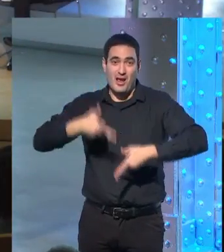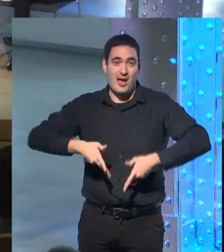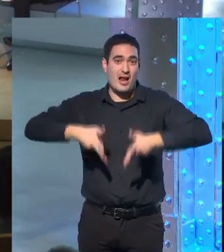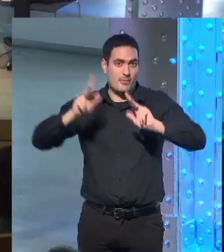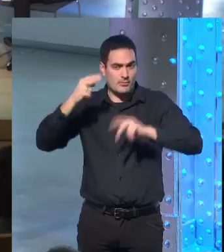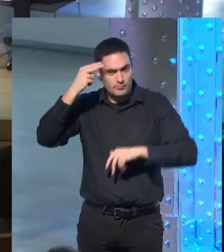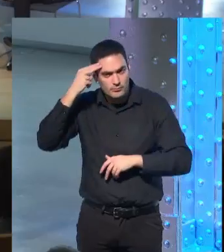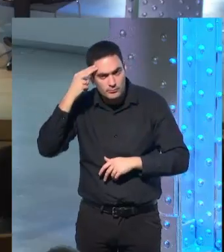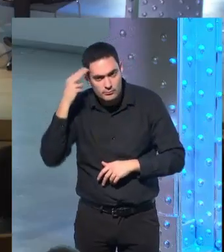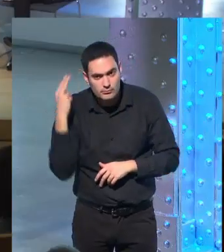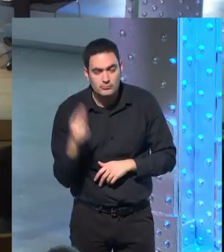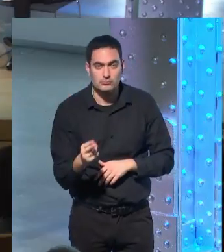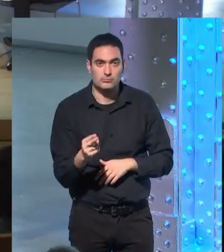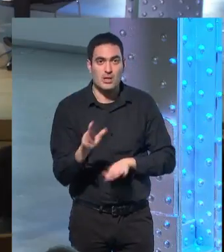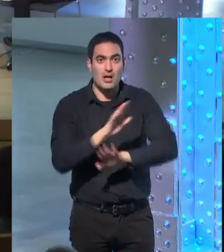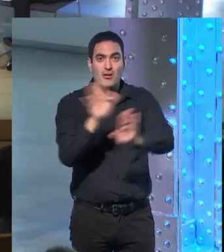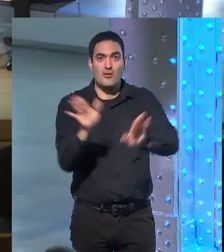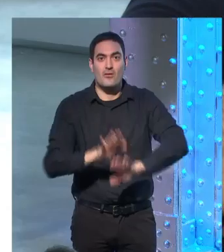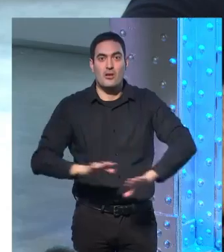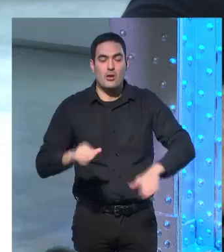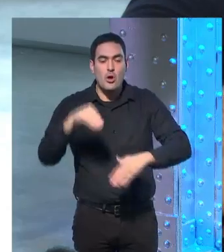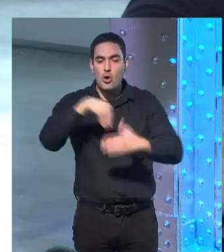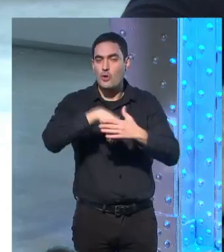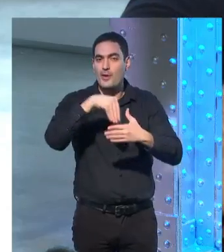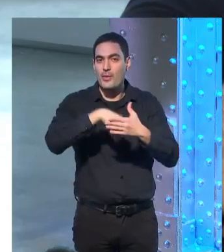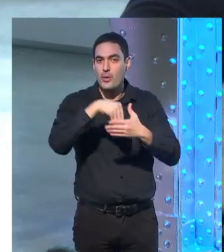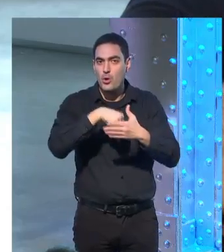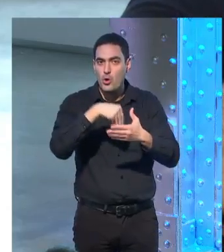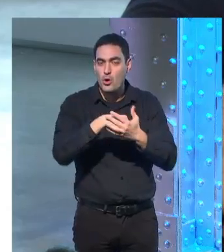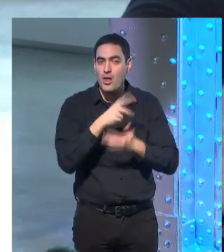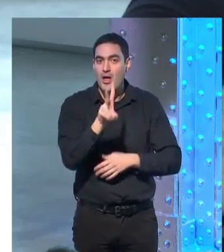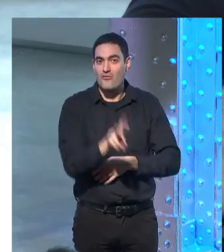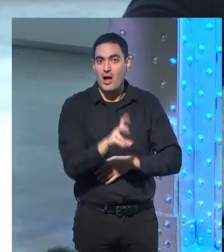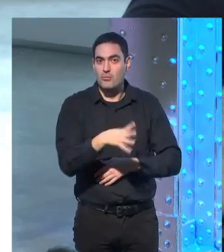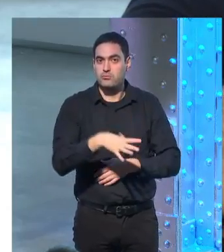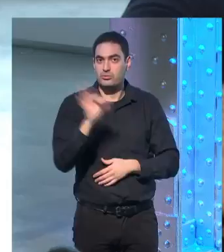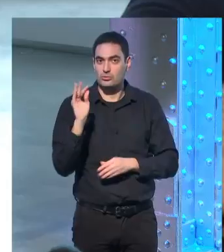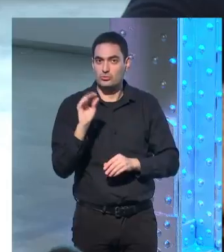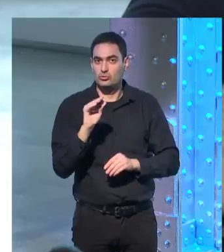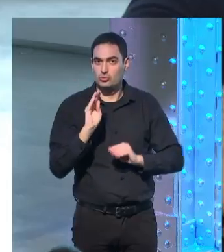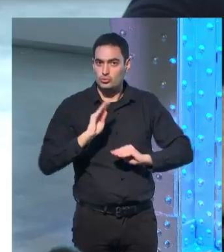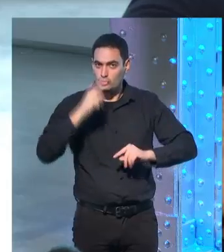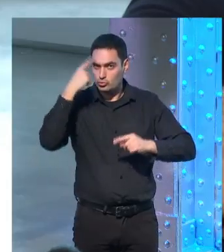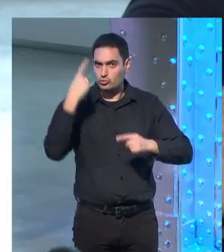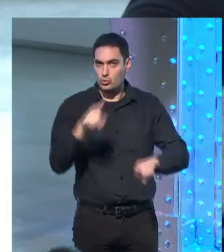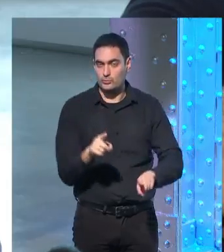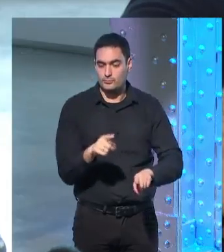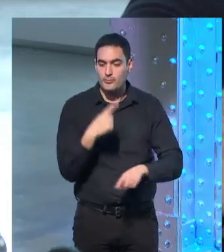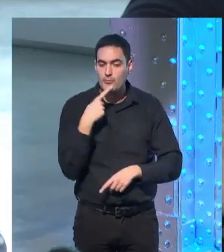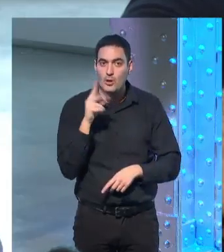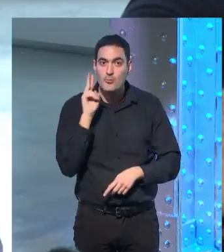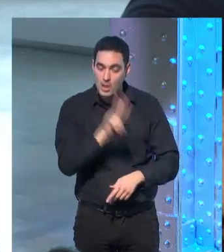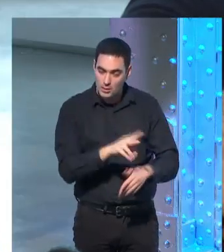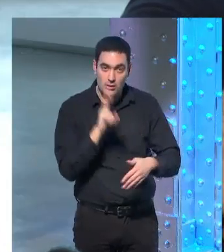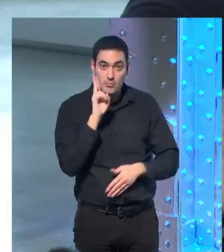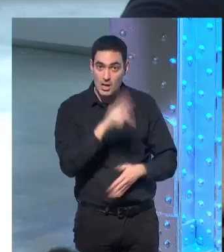y pensamiento decidan cuál es el contenido que les es válido. Es decir, no se trata de decir, bueno, miras aquí,